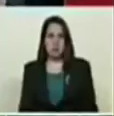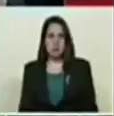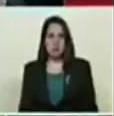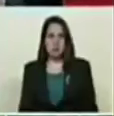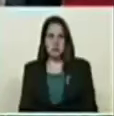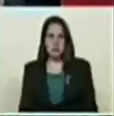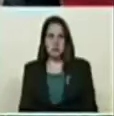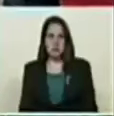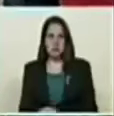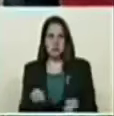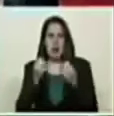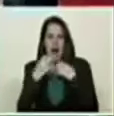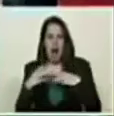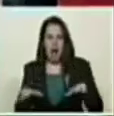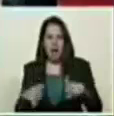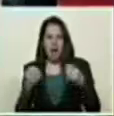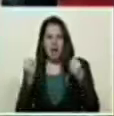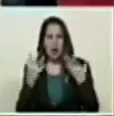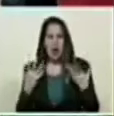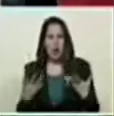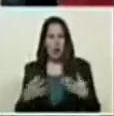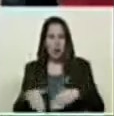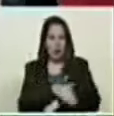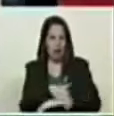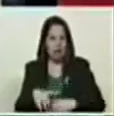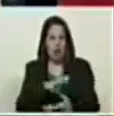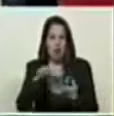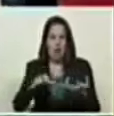fracasaron en la guarimba,